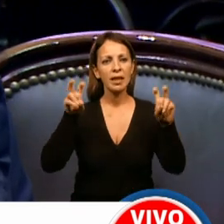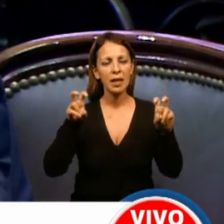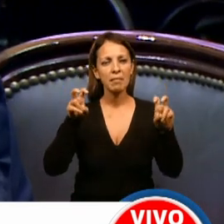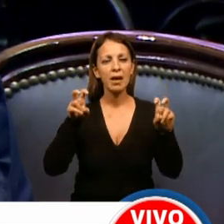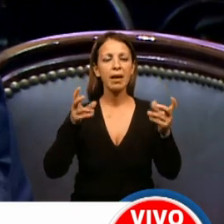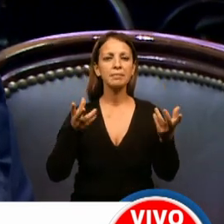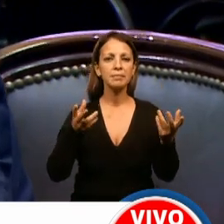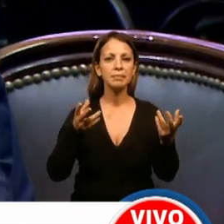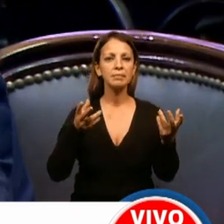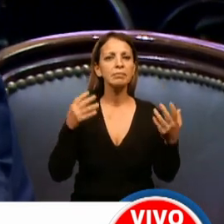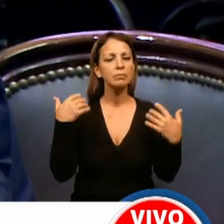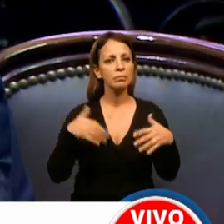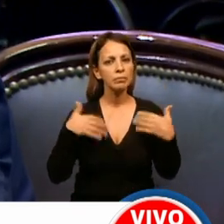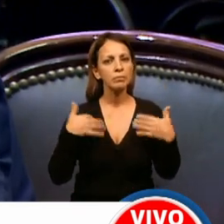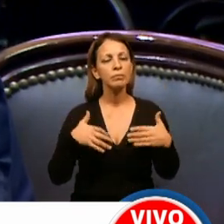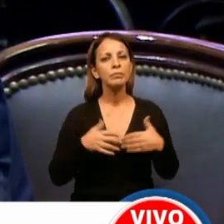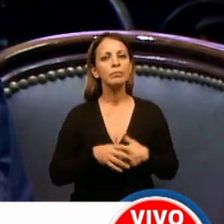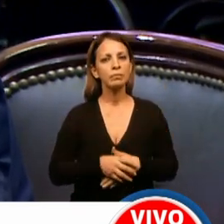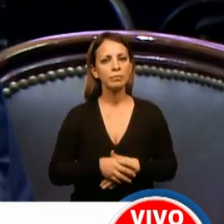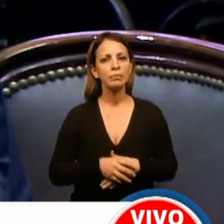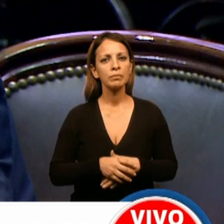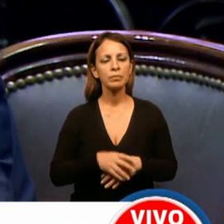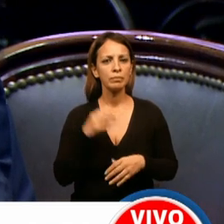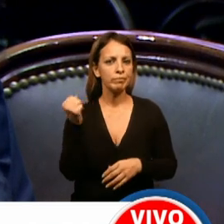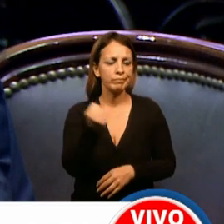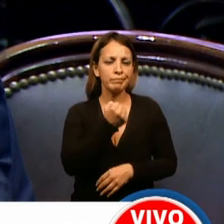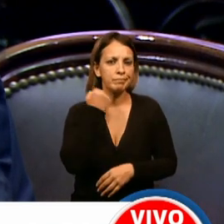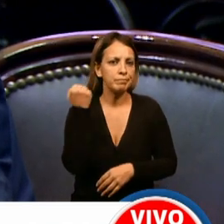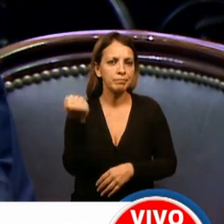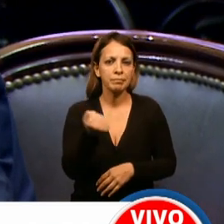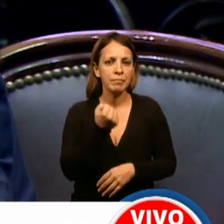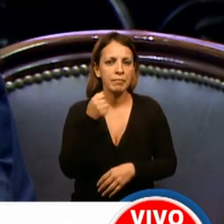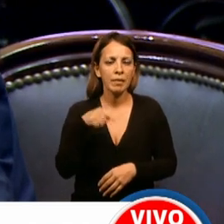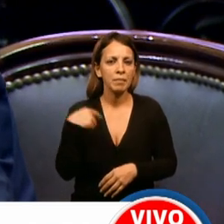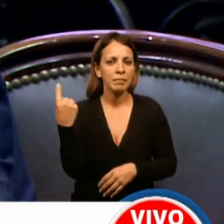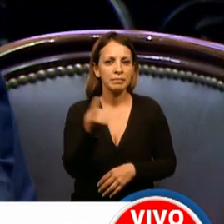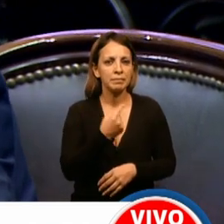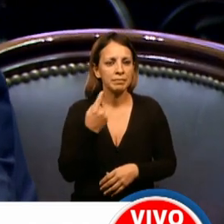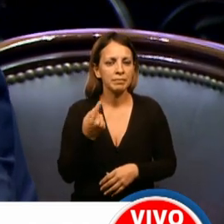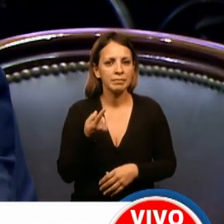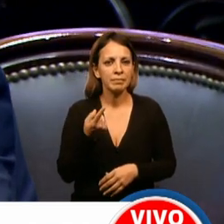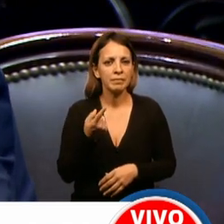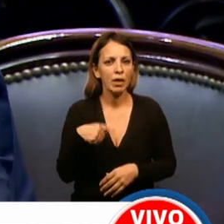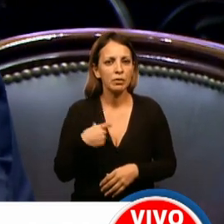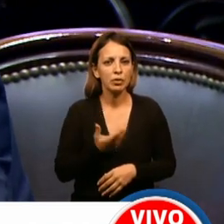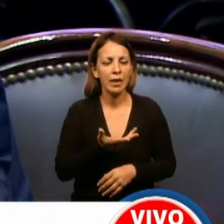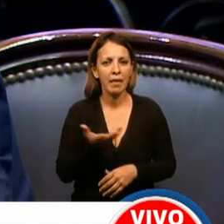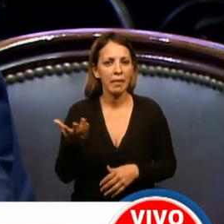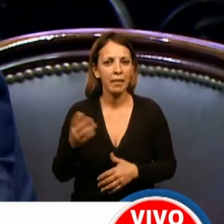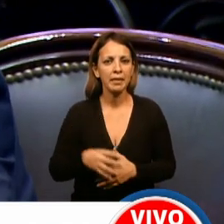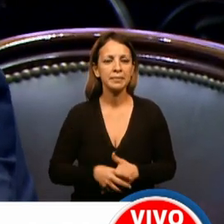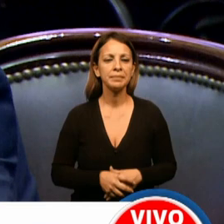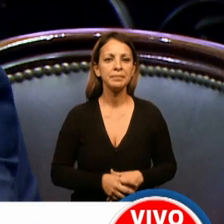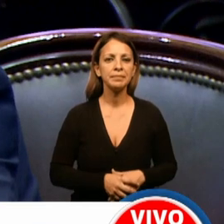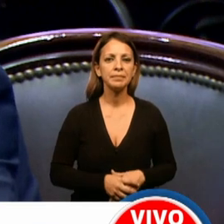que es verdaderamente trascendente para nuestra para nuestra sociedad